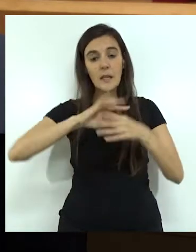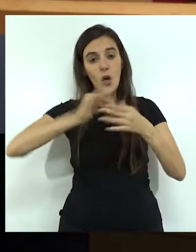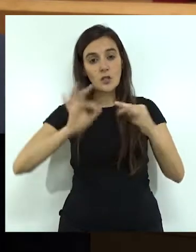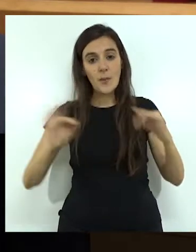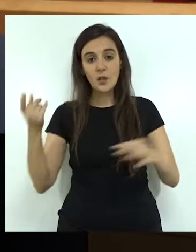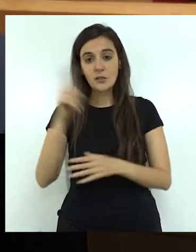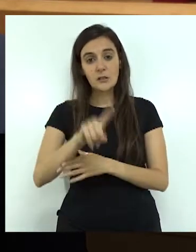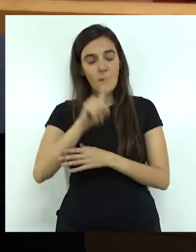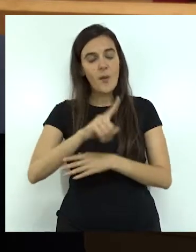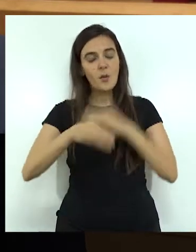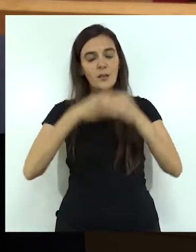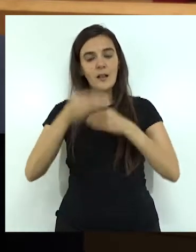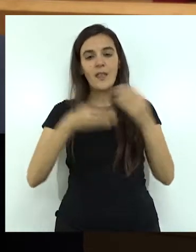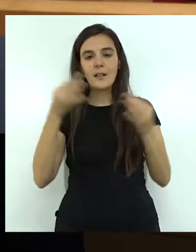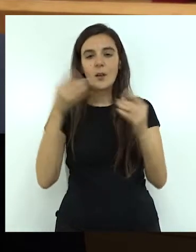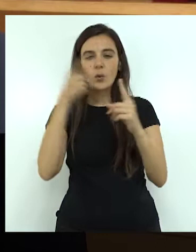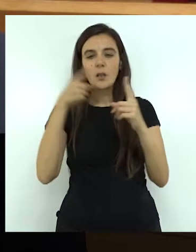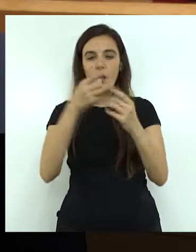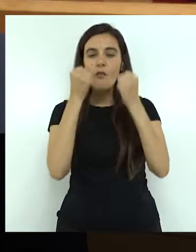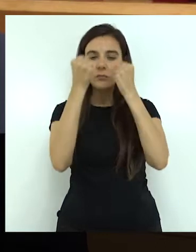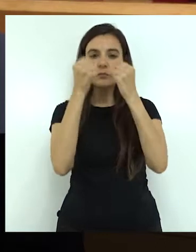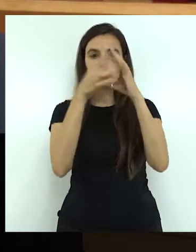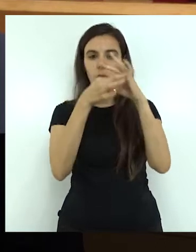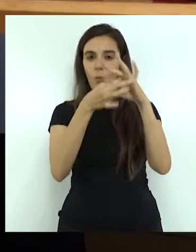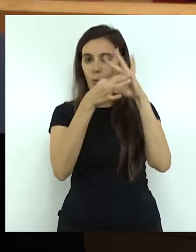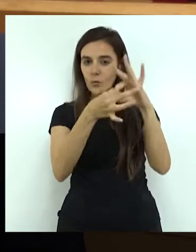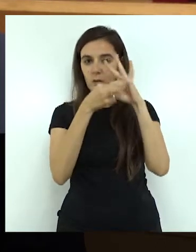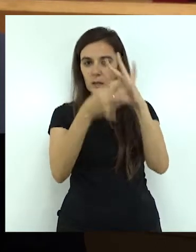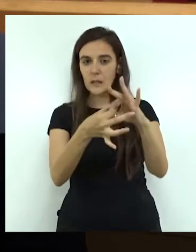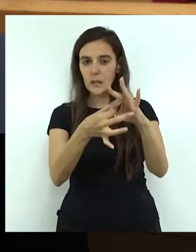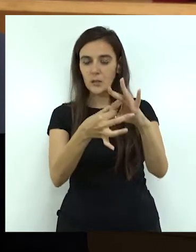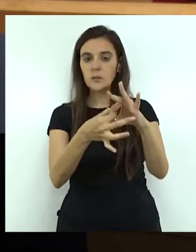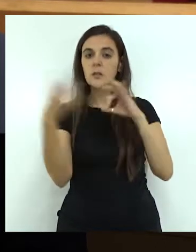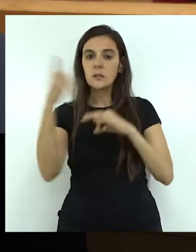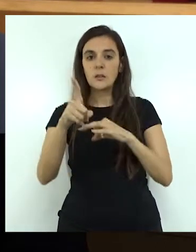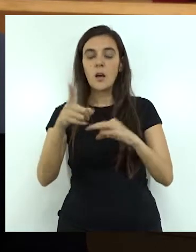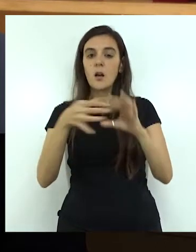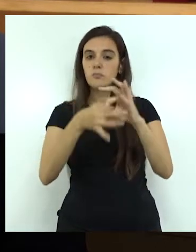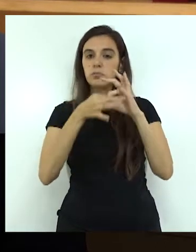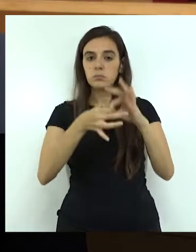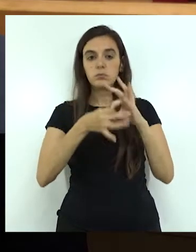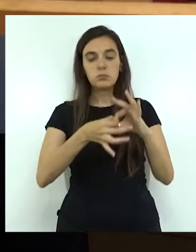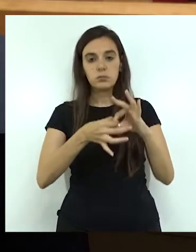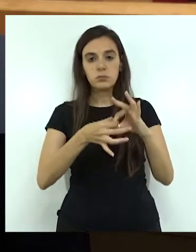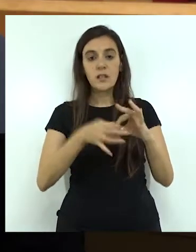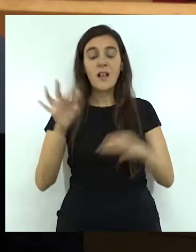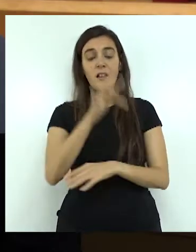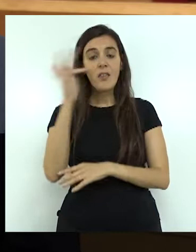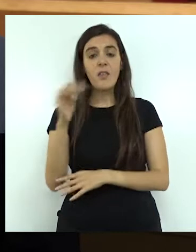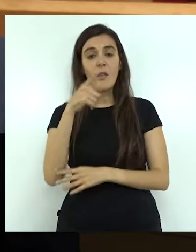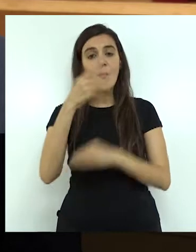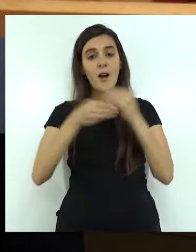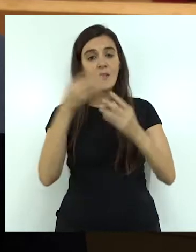sirvan para para fortalecer y estrechar lazos de afecto y para que se les dé